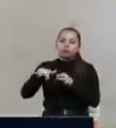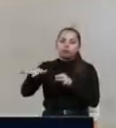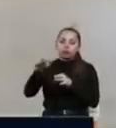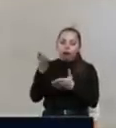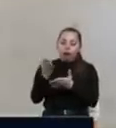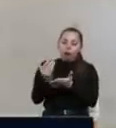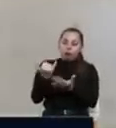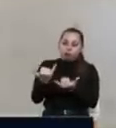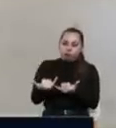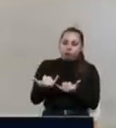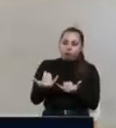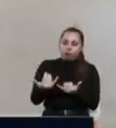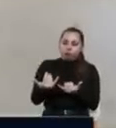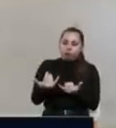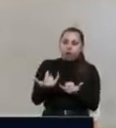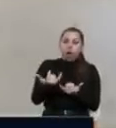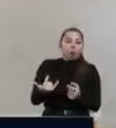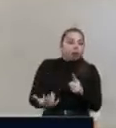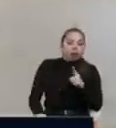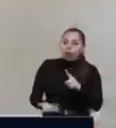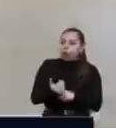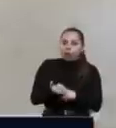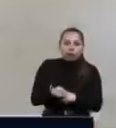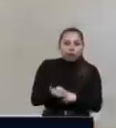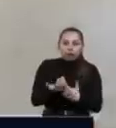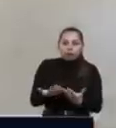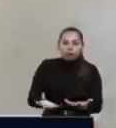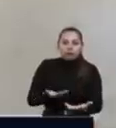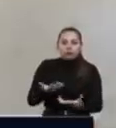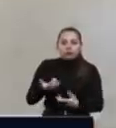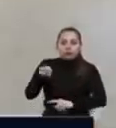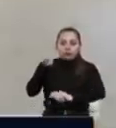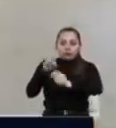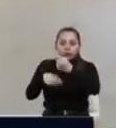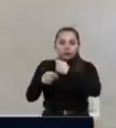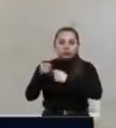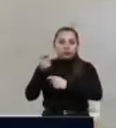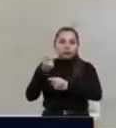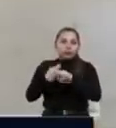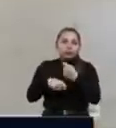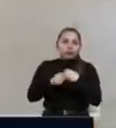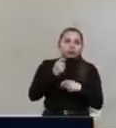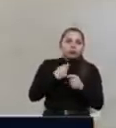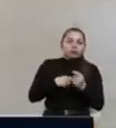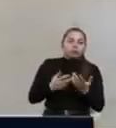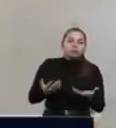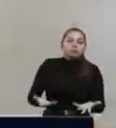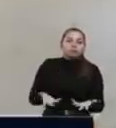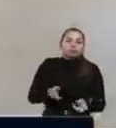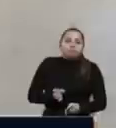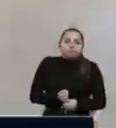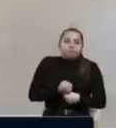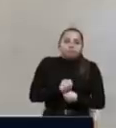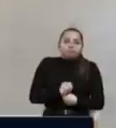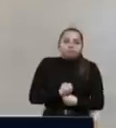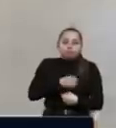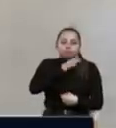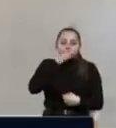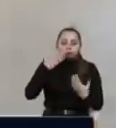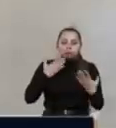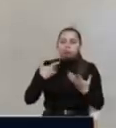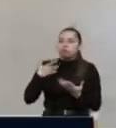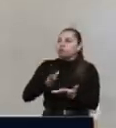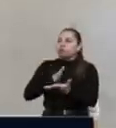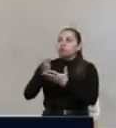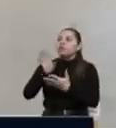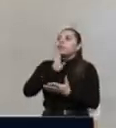que no se logra vender, y hay hambre en los campesinos porque no pueden vender,